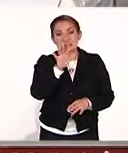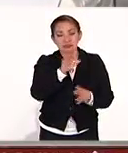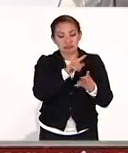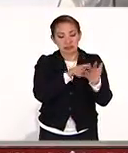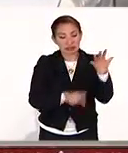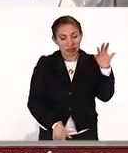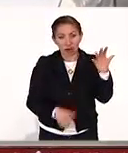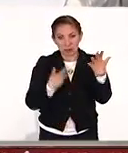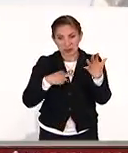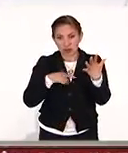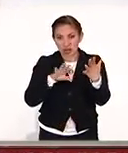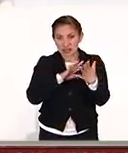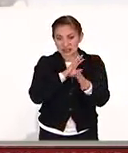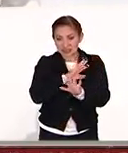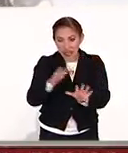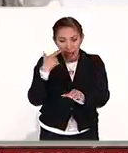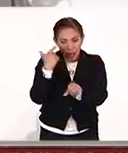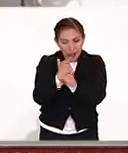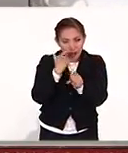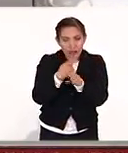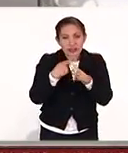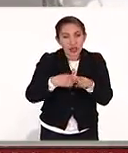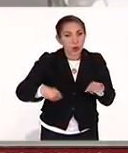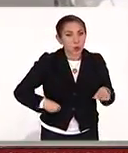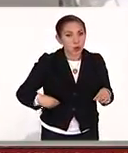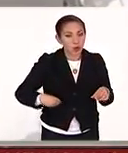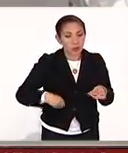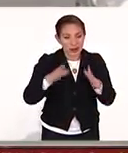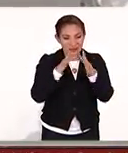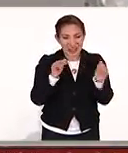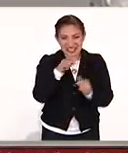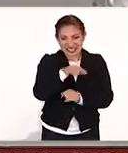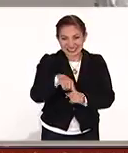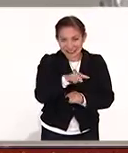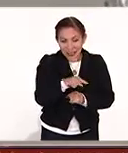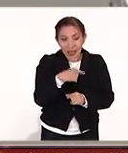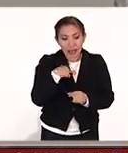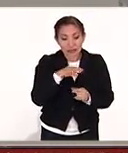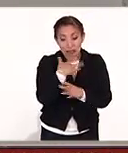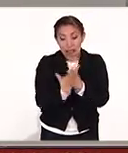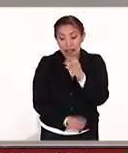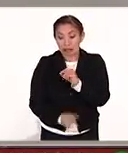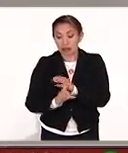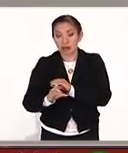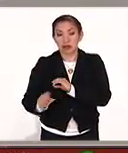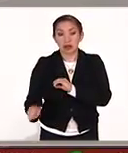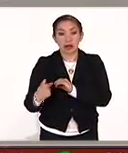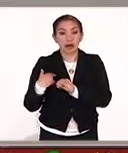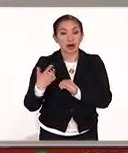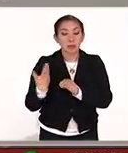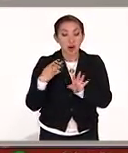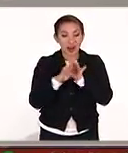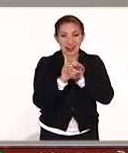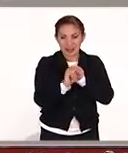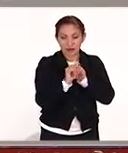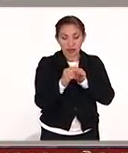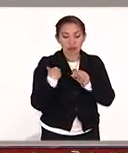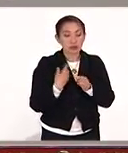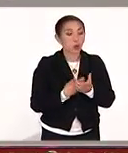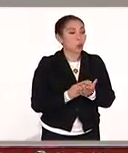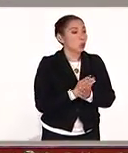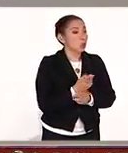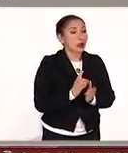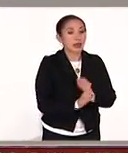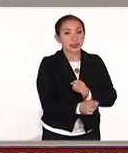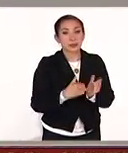5 terroristas ya identificados en los atentados de París se coló a través de esta ola de refugiados. Entonces esto va a poner